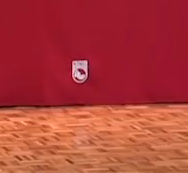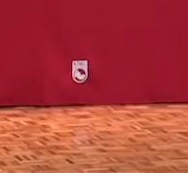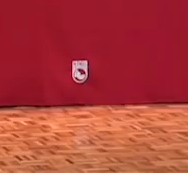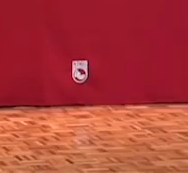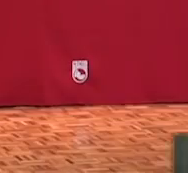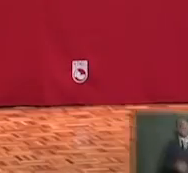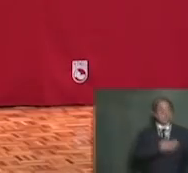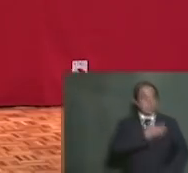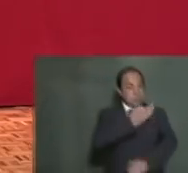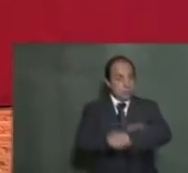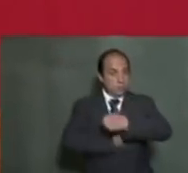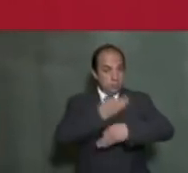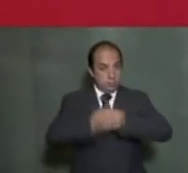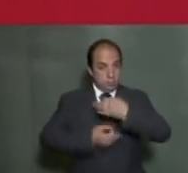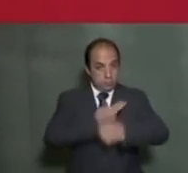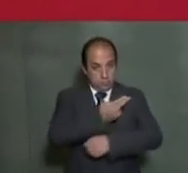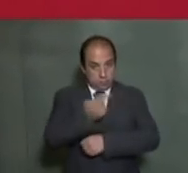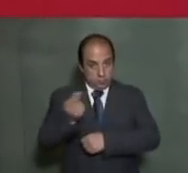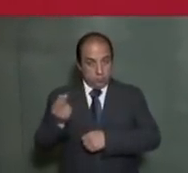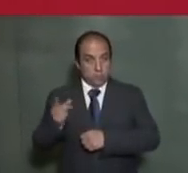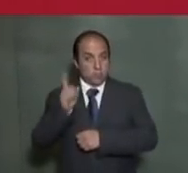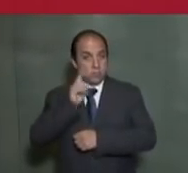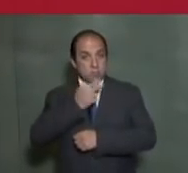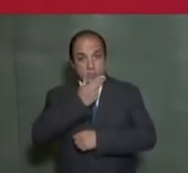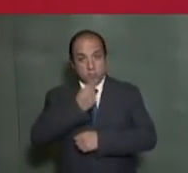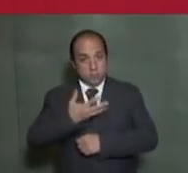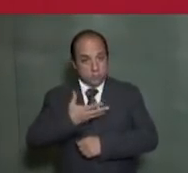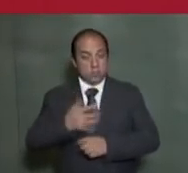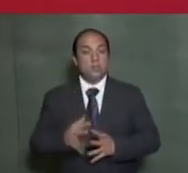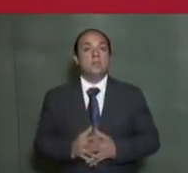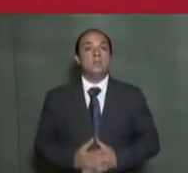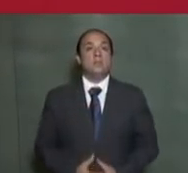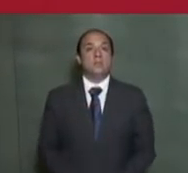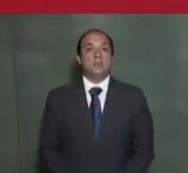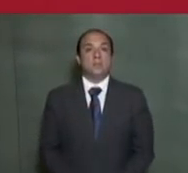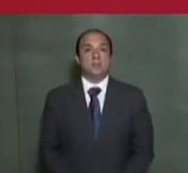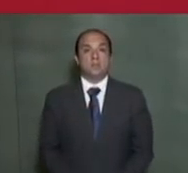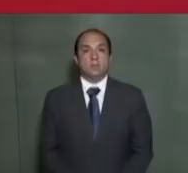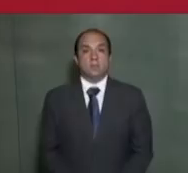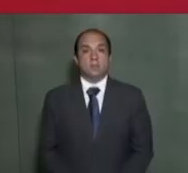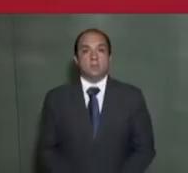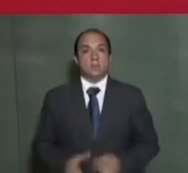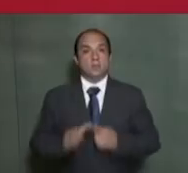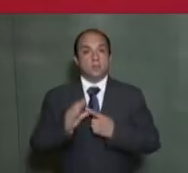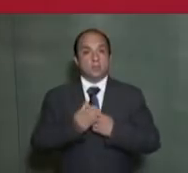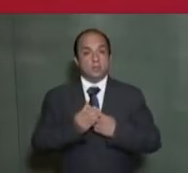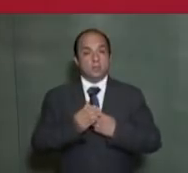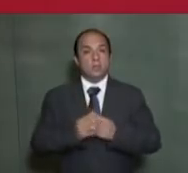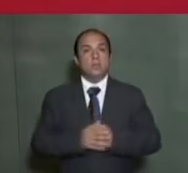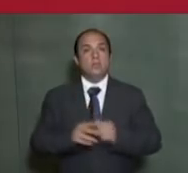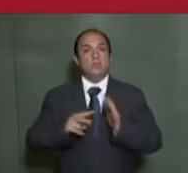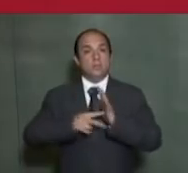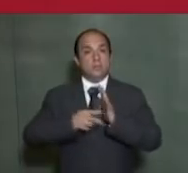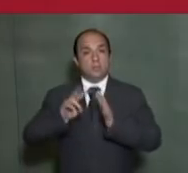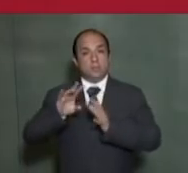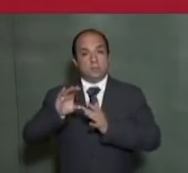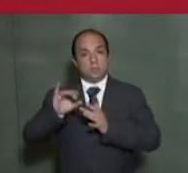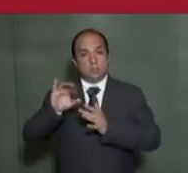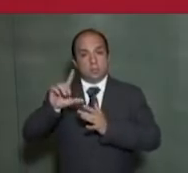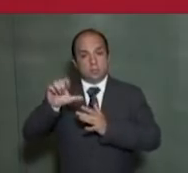Muy buenas tardes, tengan todas y todos ustedes. El Colegio de Ingenieros Civiles de México,